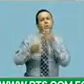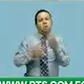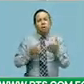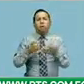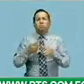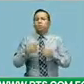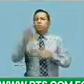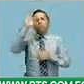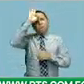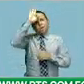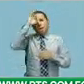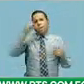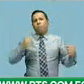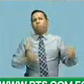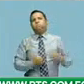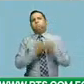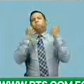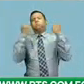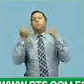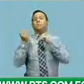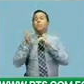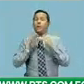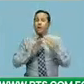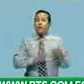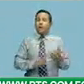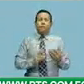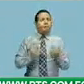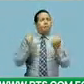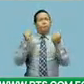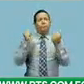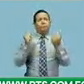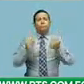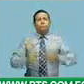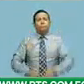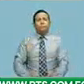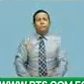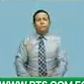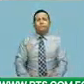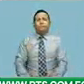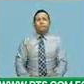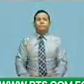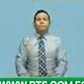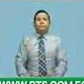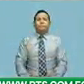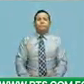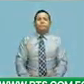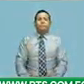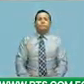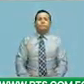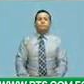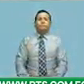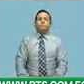que la muerte sería mucho más rápida? Informó Marilyn Jaramillo.